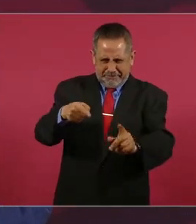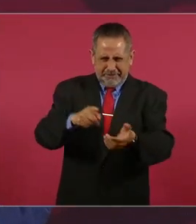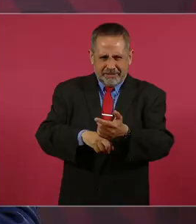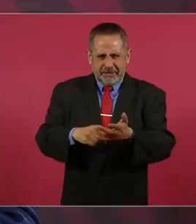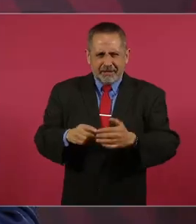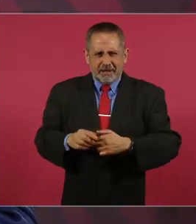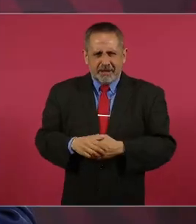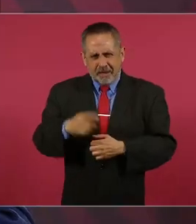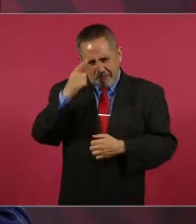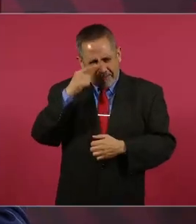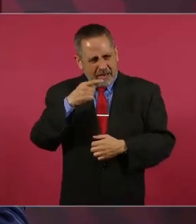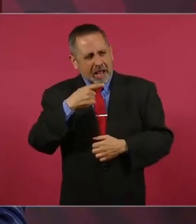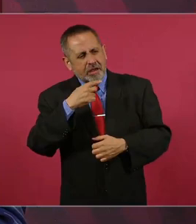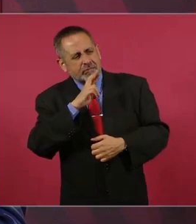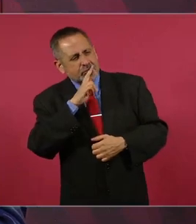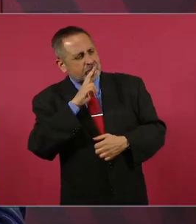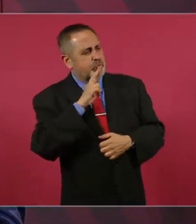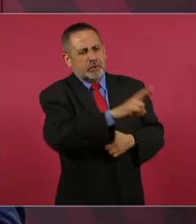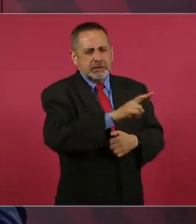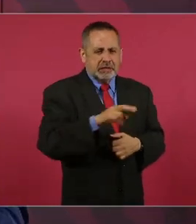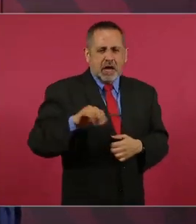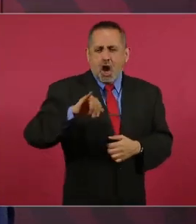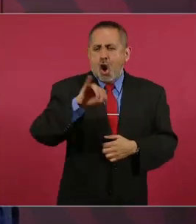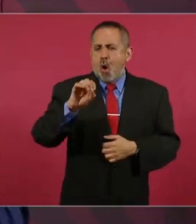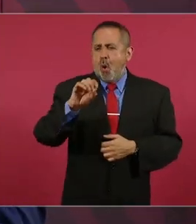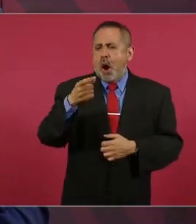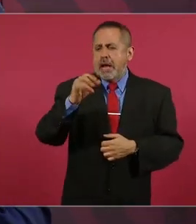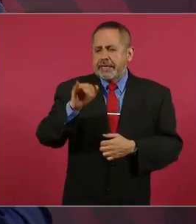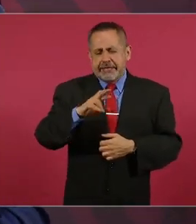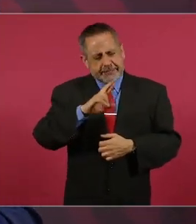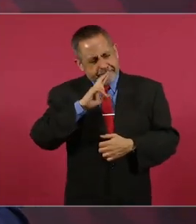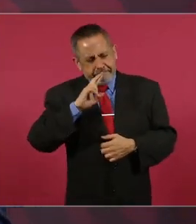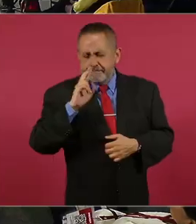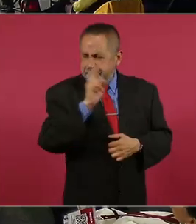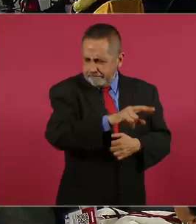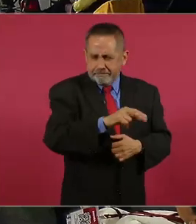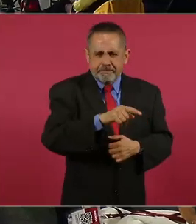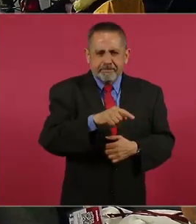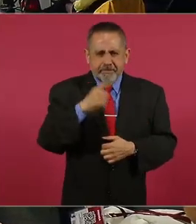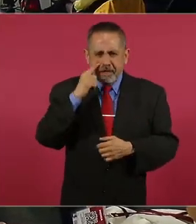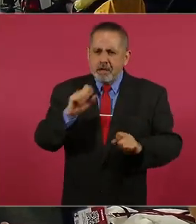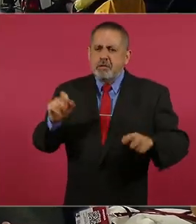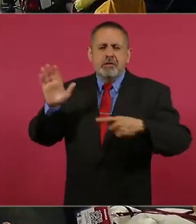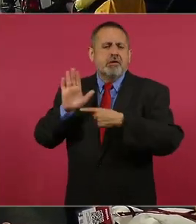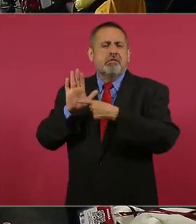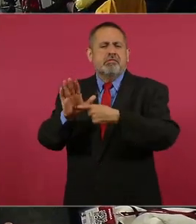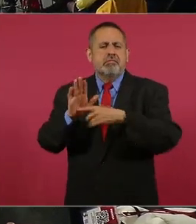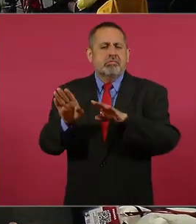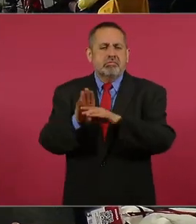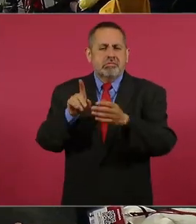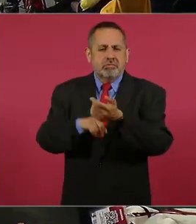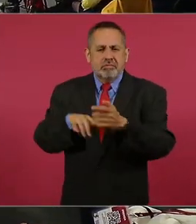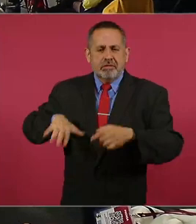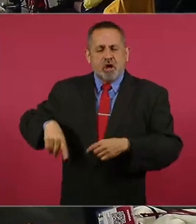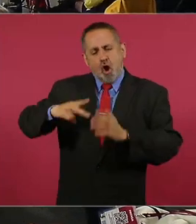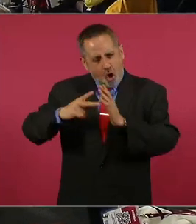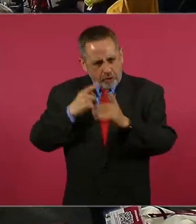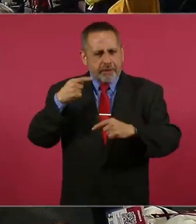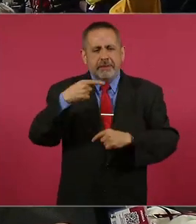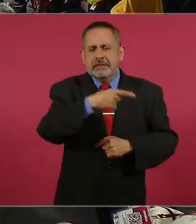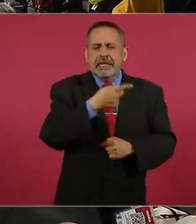Para Joaquín López Dóriga, porque es interesante. A ver, pon lo que dice Joaquín